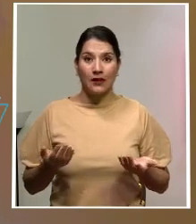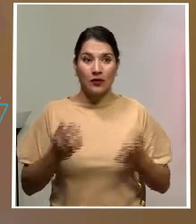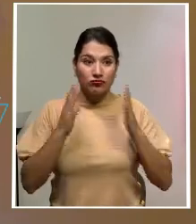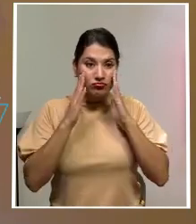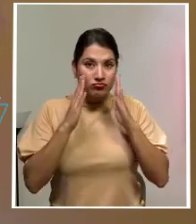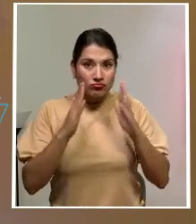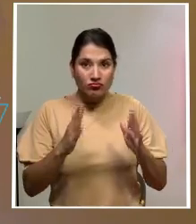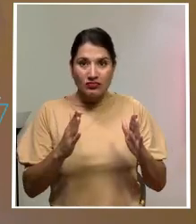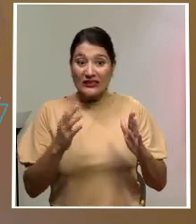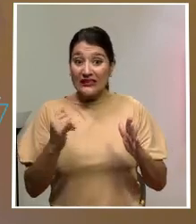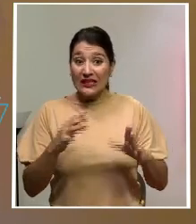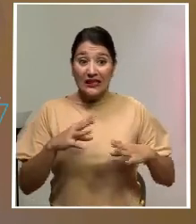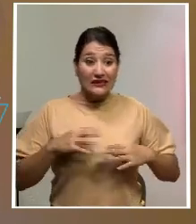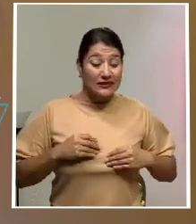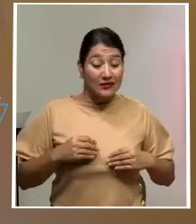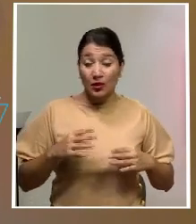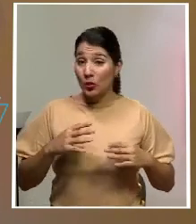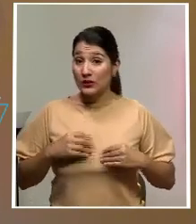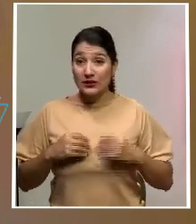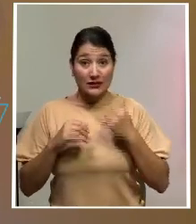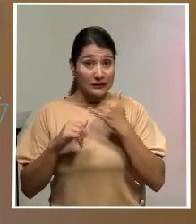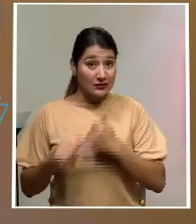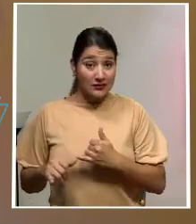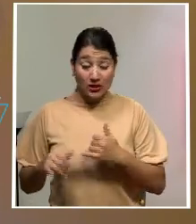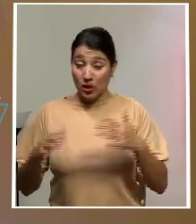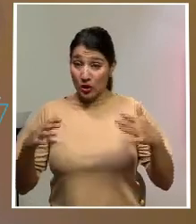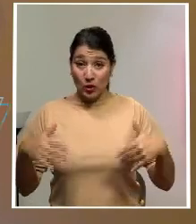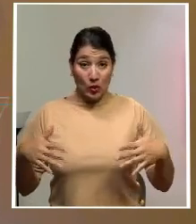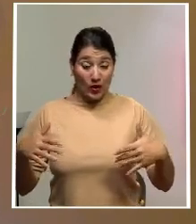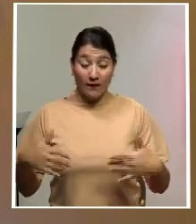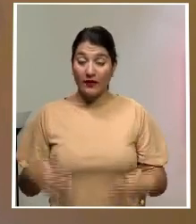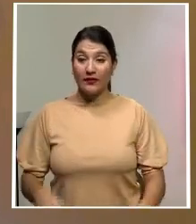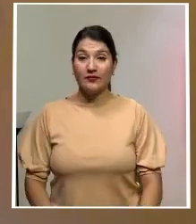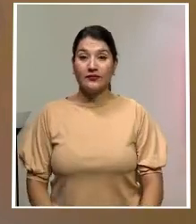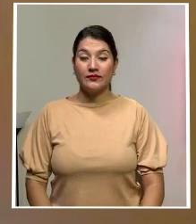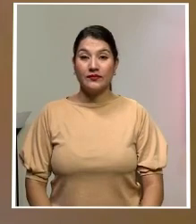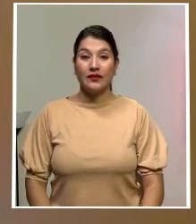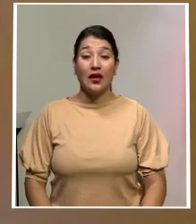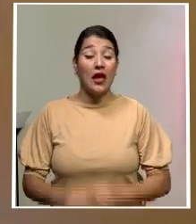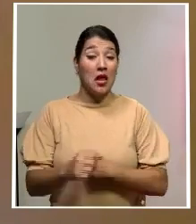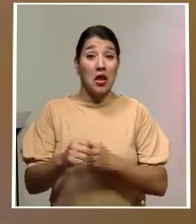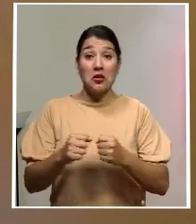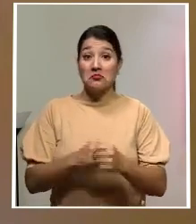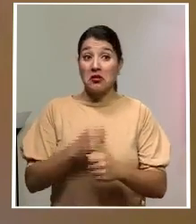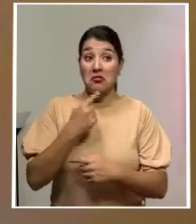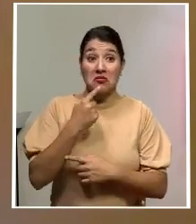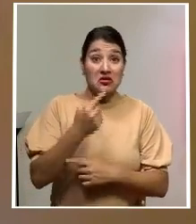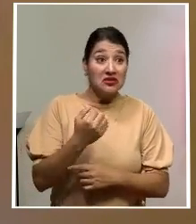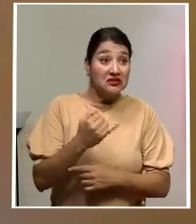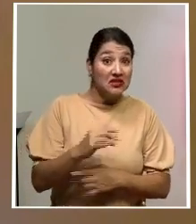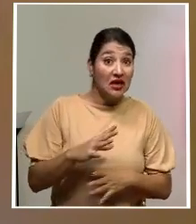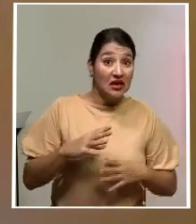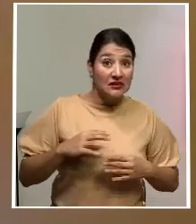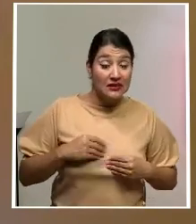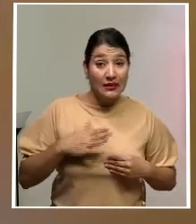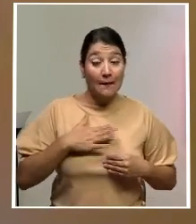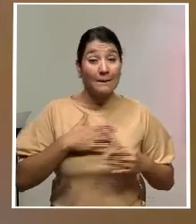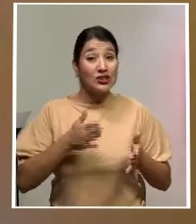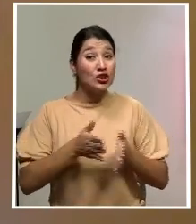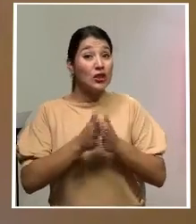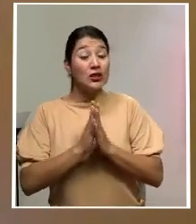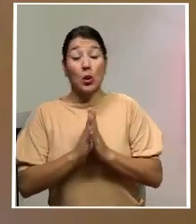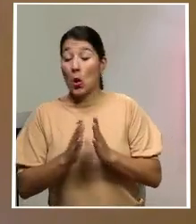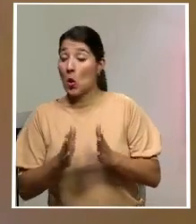resuelto la admisibilidad. La sala no ha dicho si lo declara admisible o inadmisible, la sala no ha dicho si acoge la medida cautelar o si la